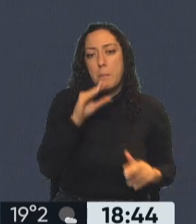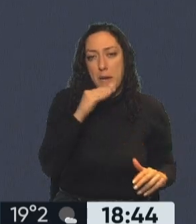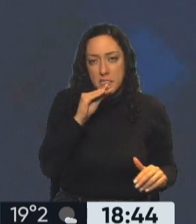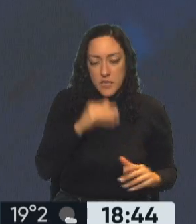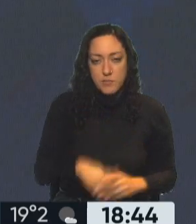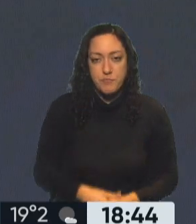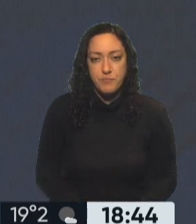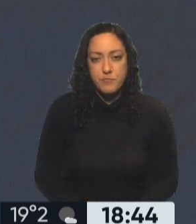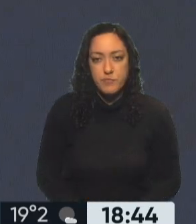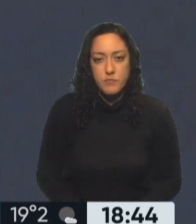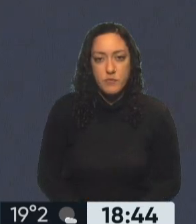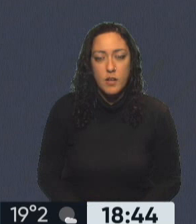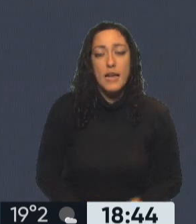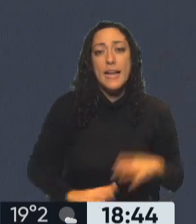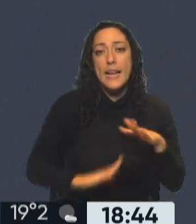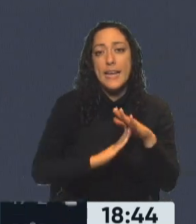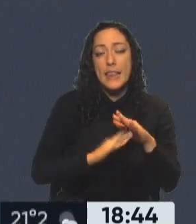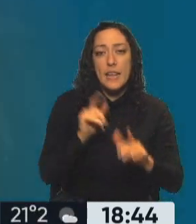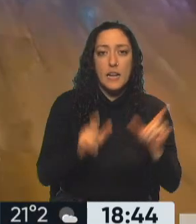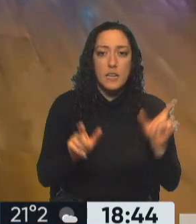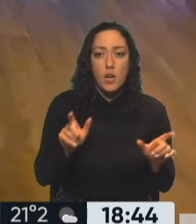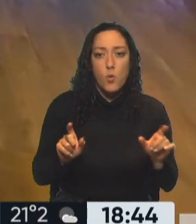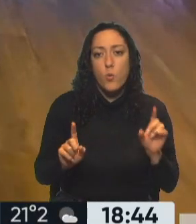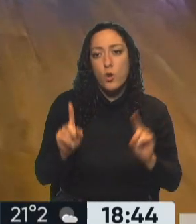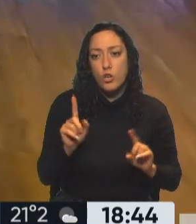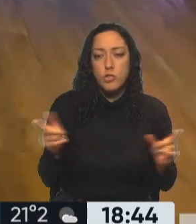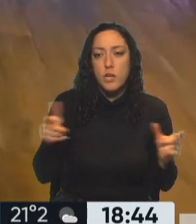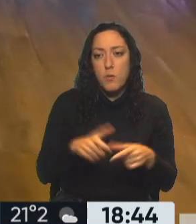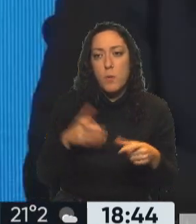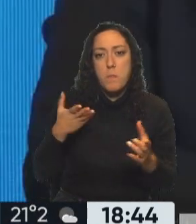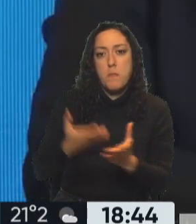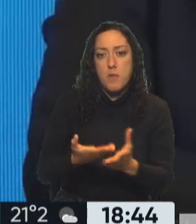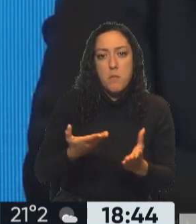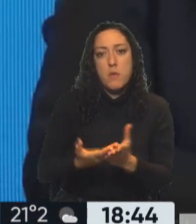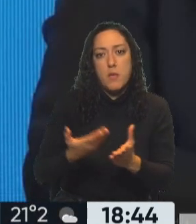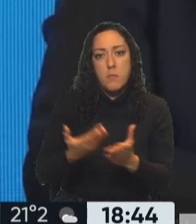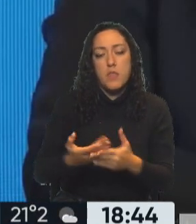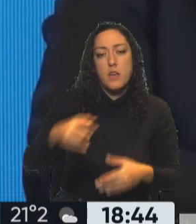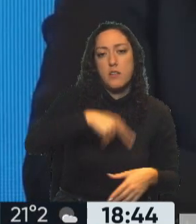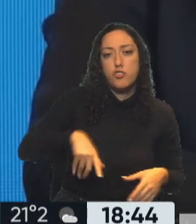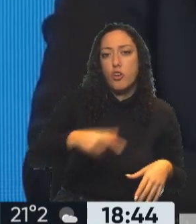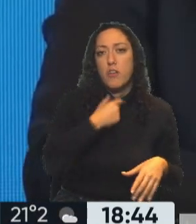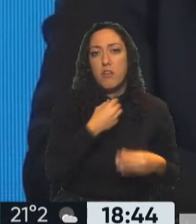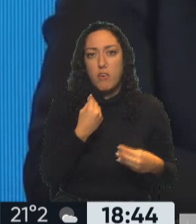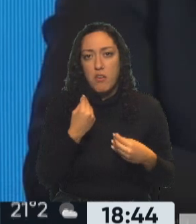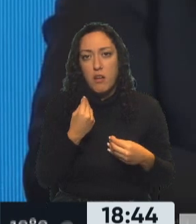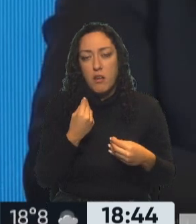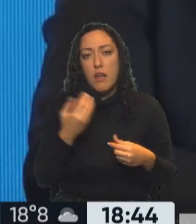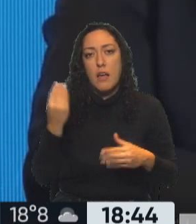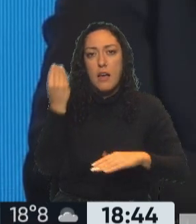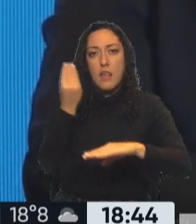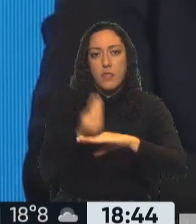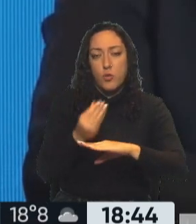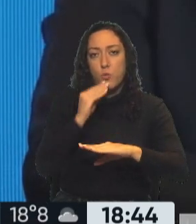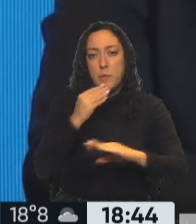mansa claro y algunos referentes del frente renovador venían pidiendo esta reunión porque qué quieren qué quieren impulsar justamente una candidatura